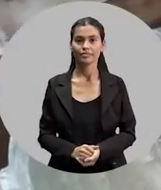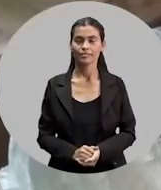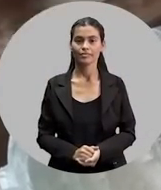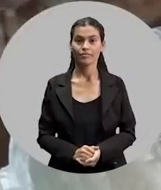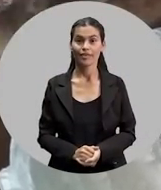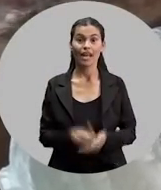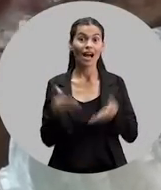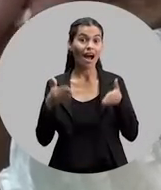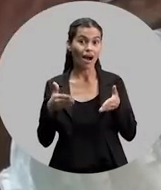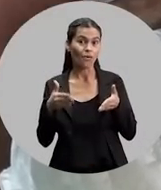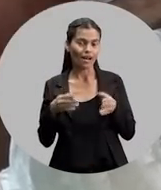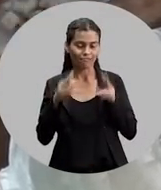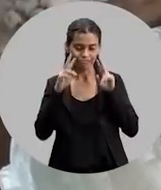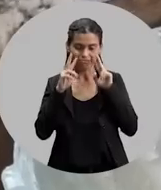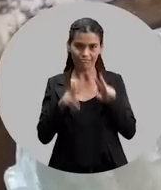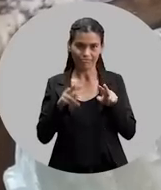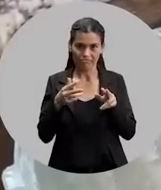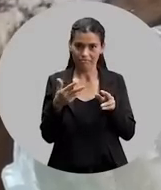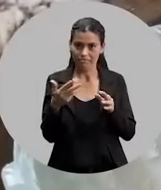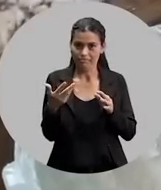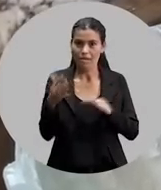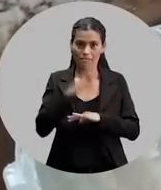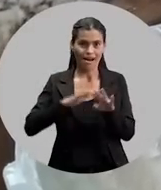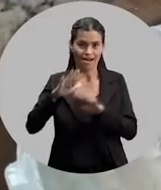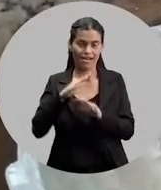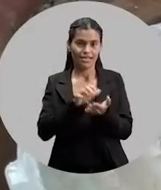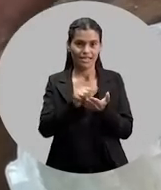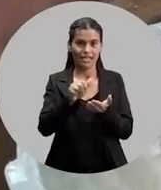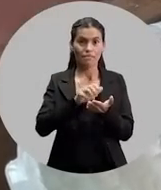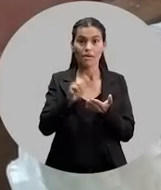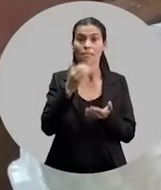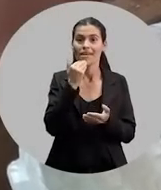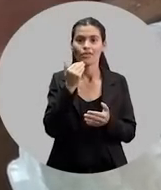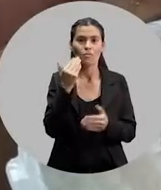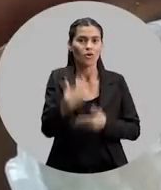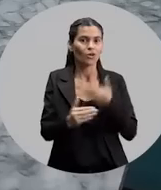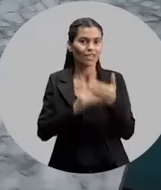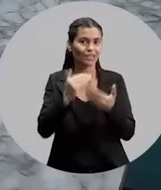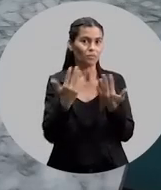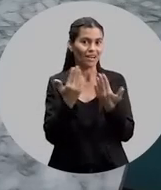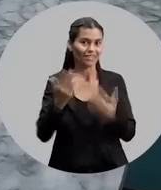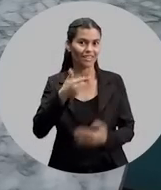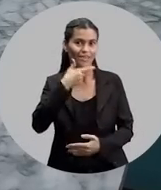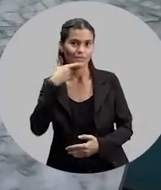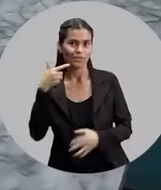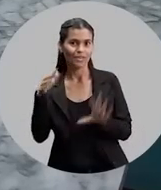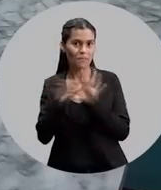En este caso es chipa, no estoy en repostería, pero